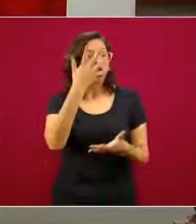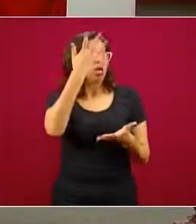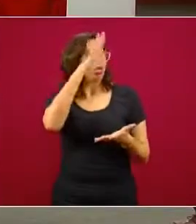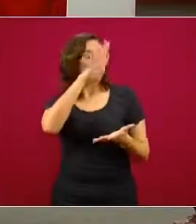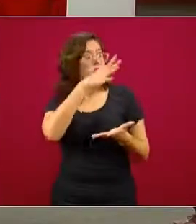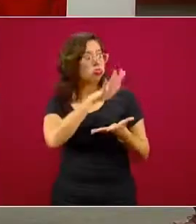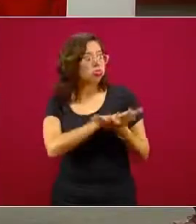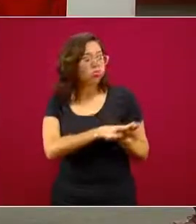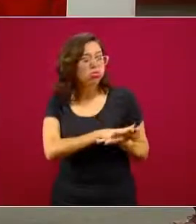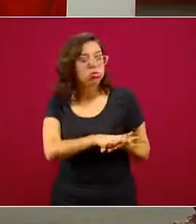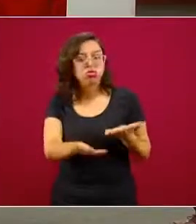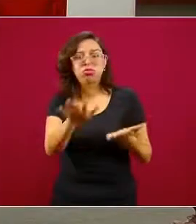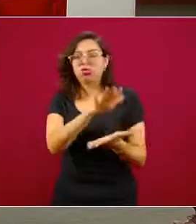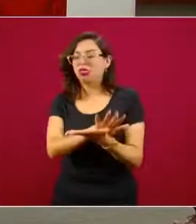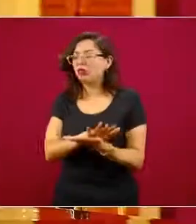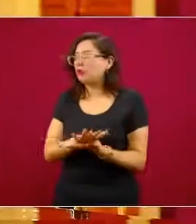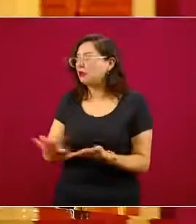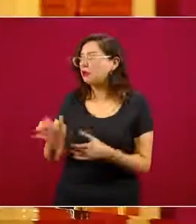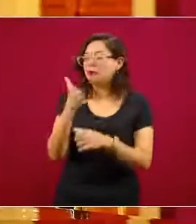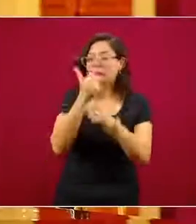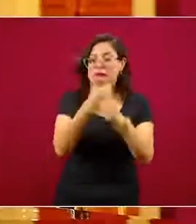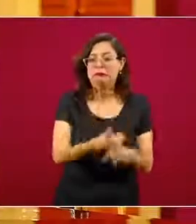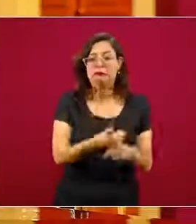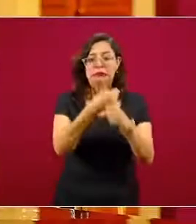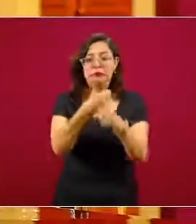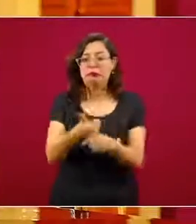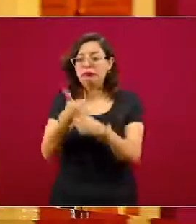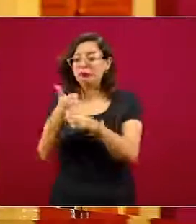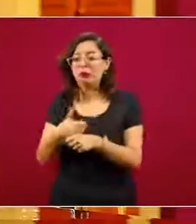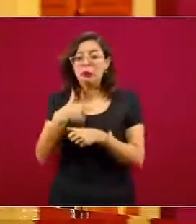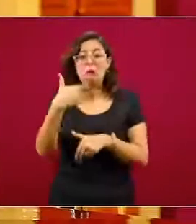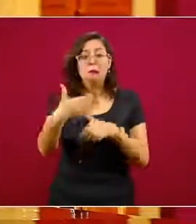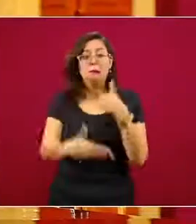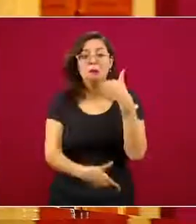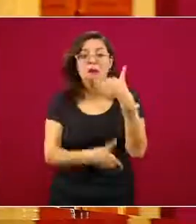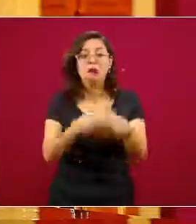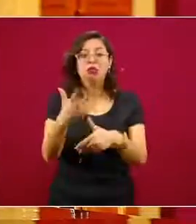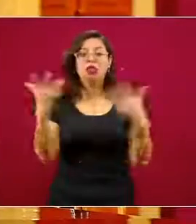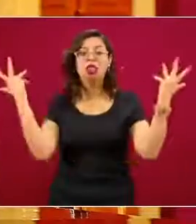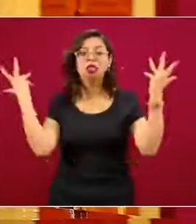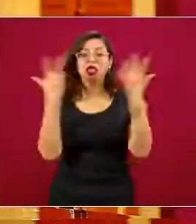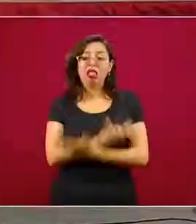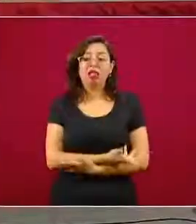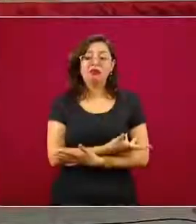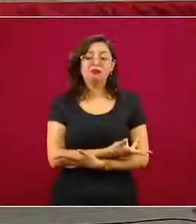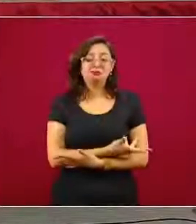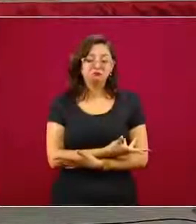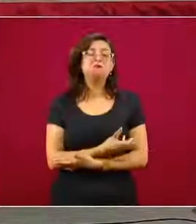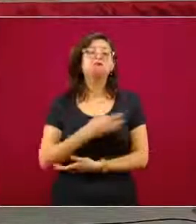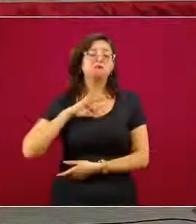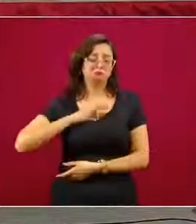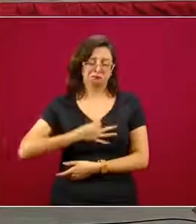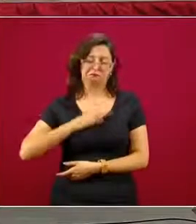alimentos y la subsistencia, el material de subsistencia, tarde que temprano se rompía ese